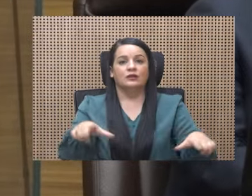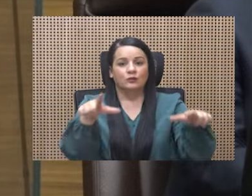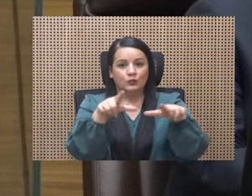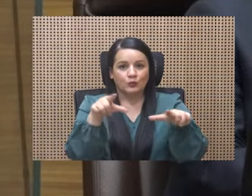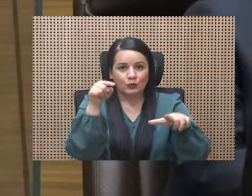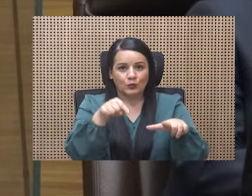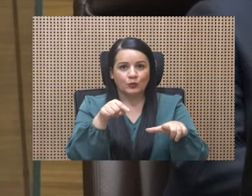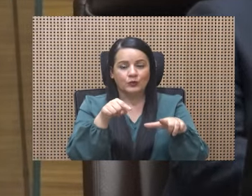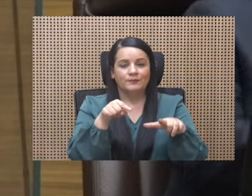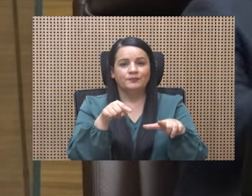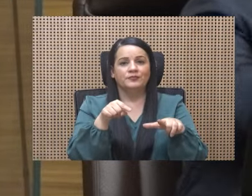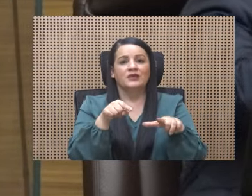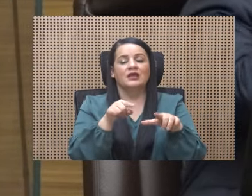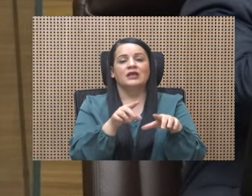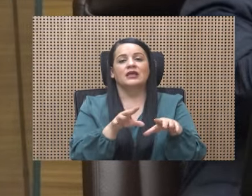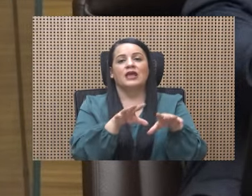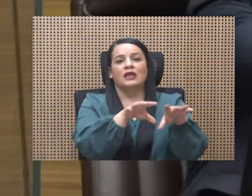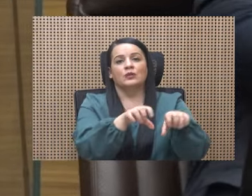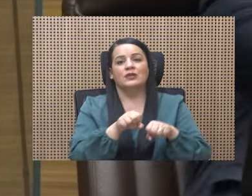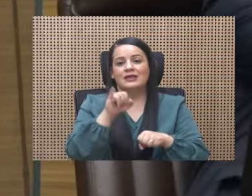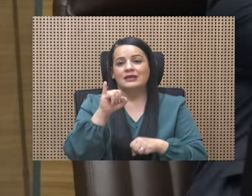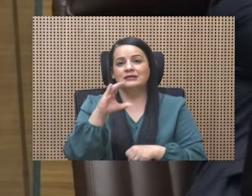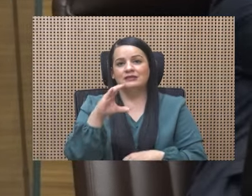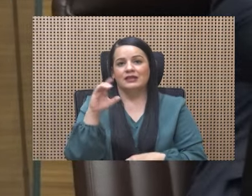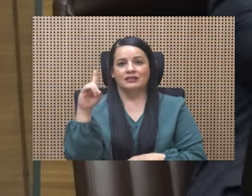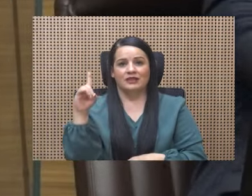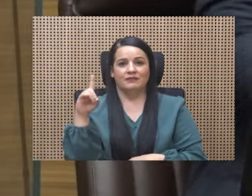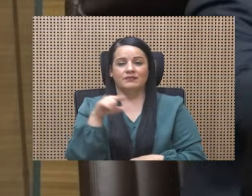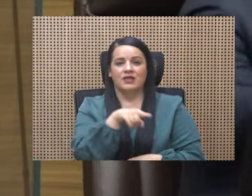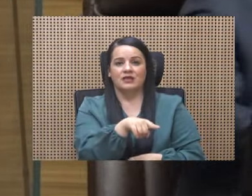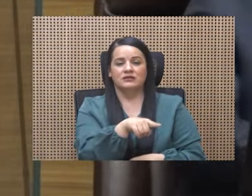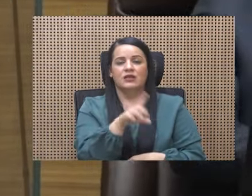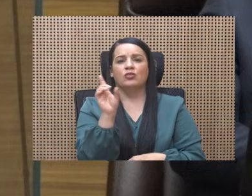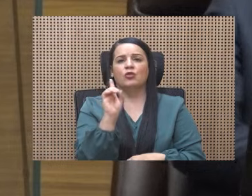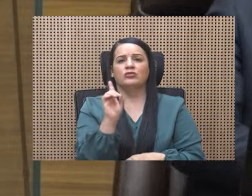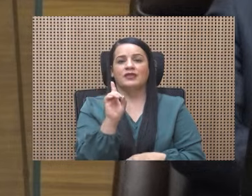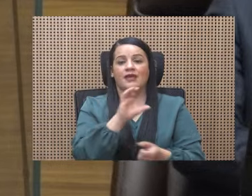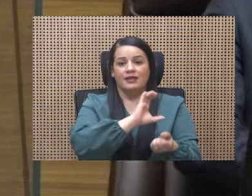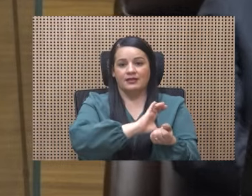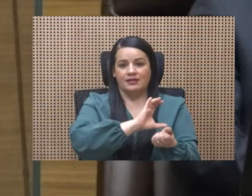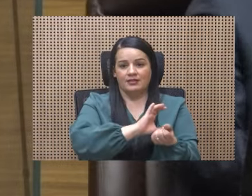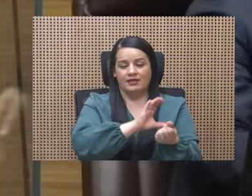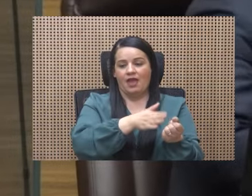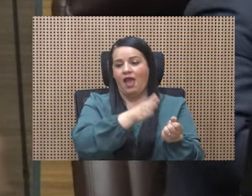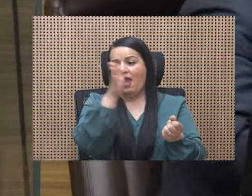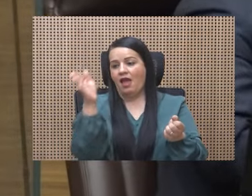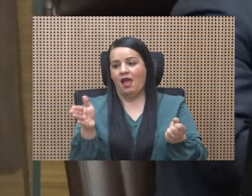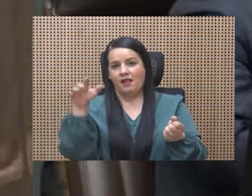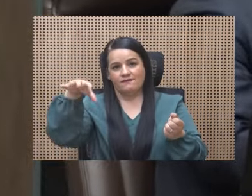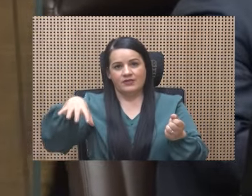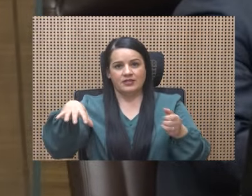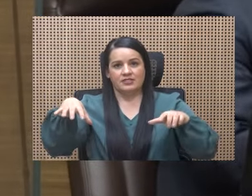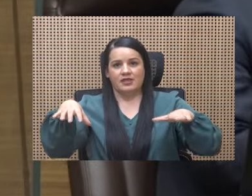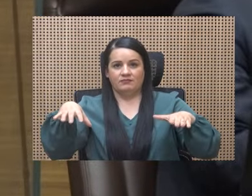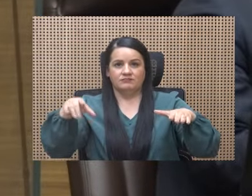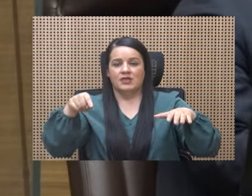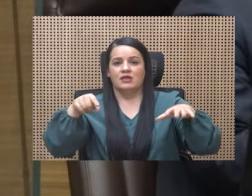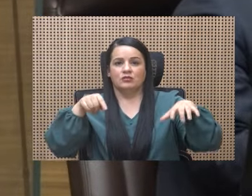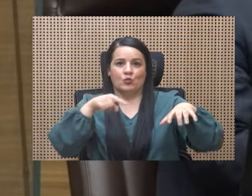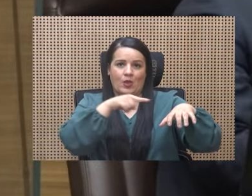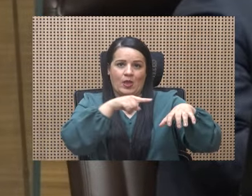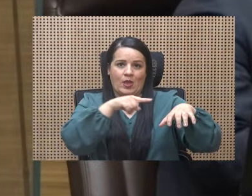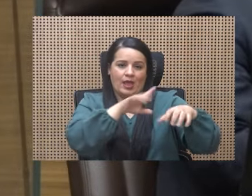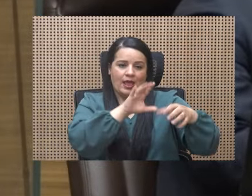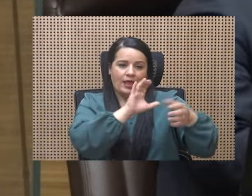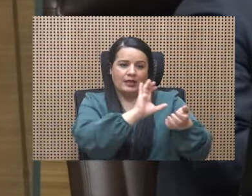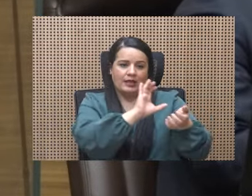adquirió el icd y que está prácticamente al frente de la clínica cruzando la calle por lo que